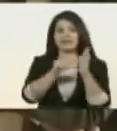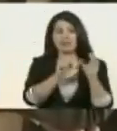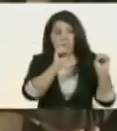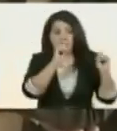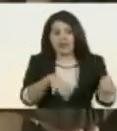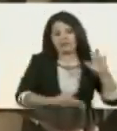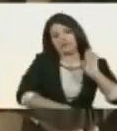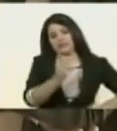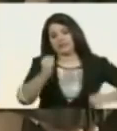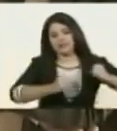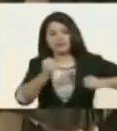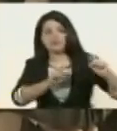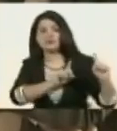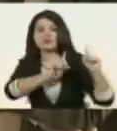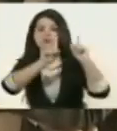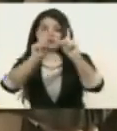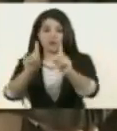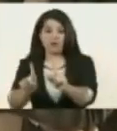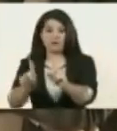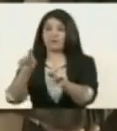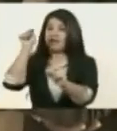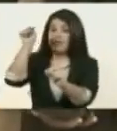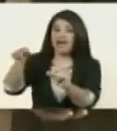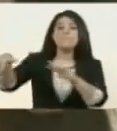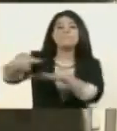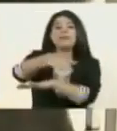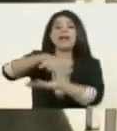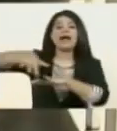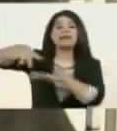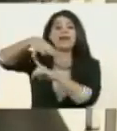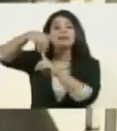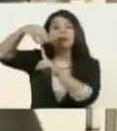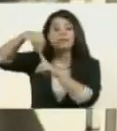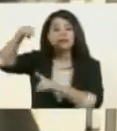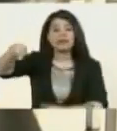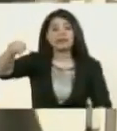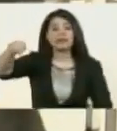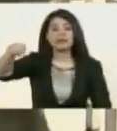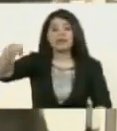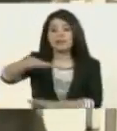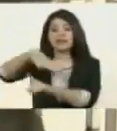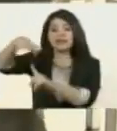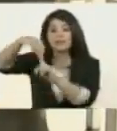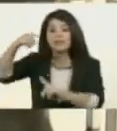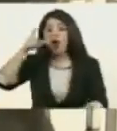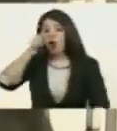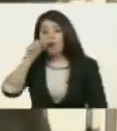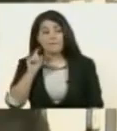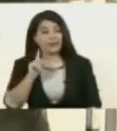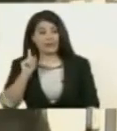guarimba. Cuando llegaron allá a la Plaza Altamira, el muchacho que los llevó los presentó